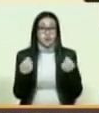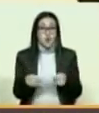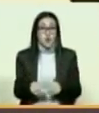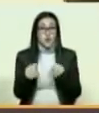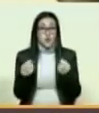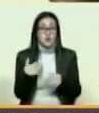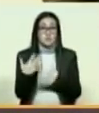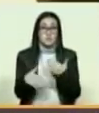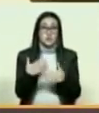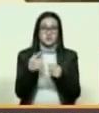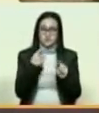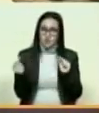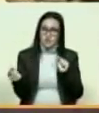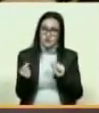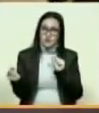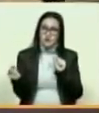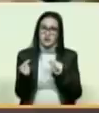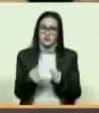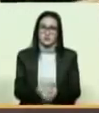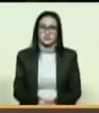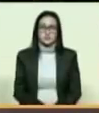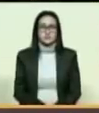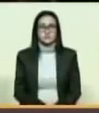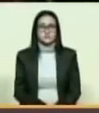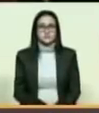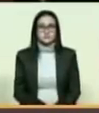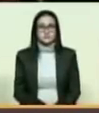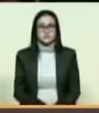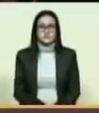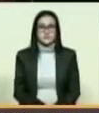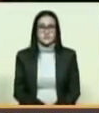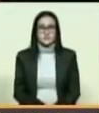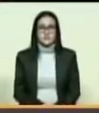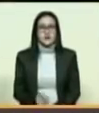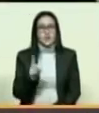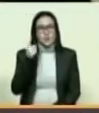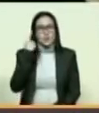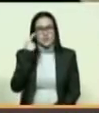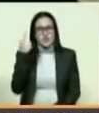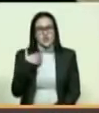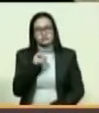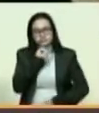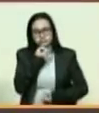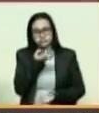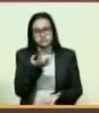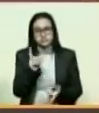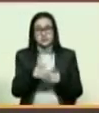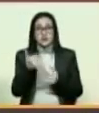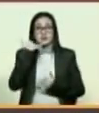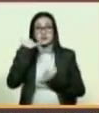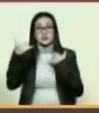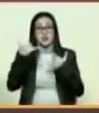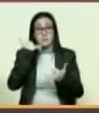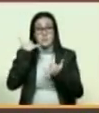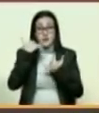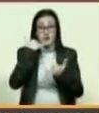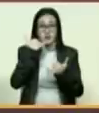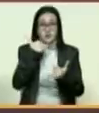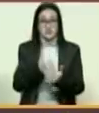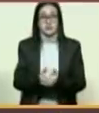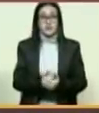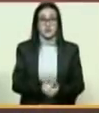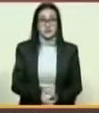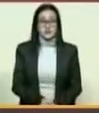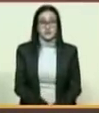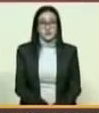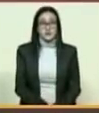el proceso de diálogo. Alguna vez contaré las llamadas telefónicas que se suscitaban mientras